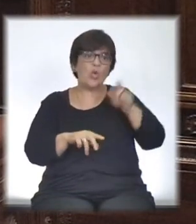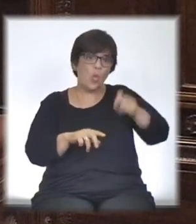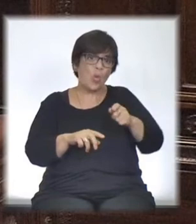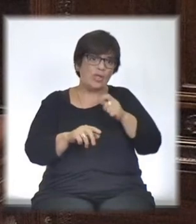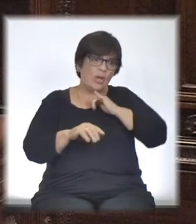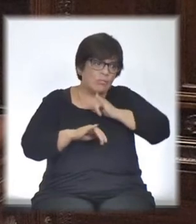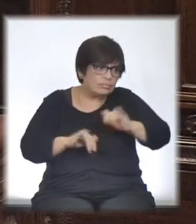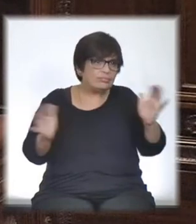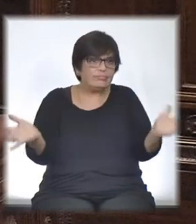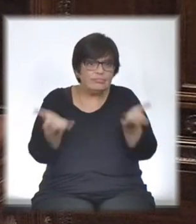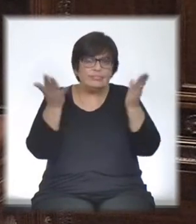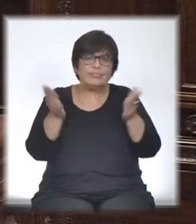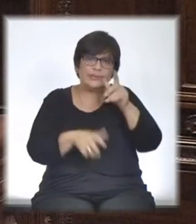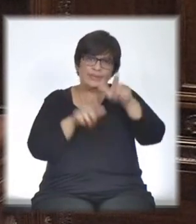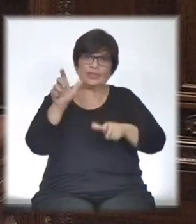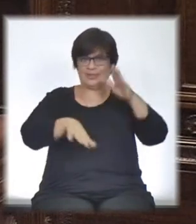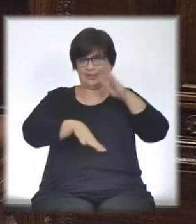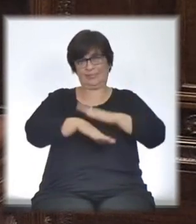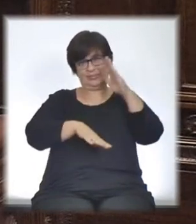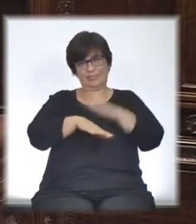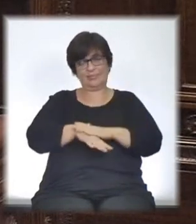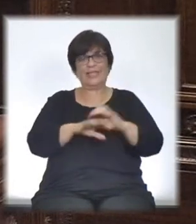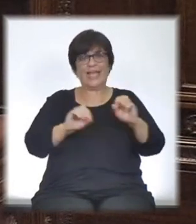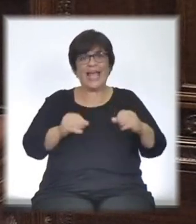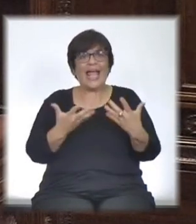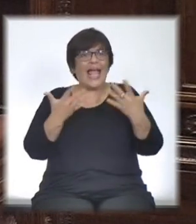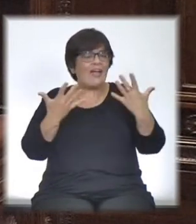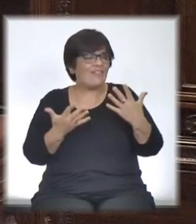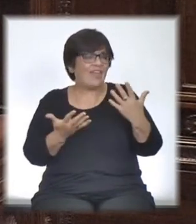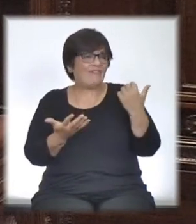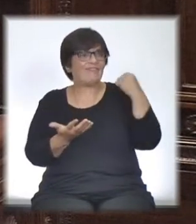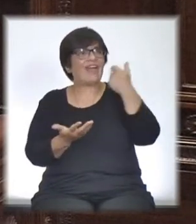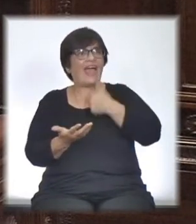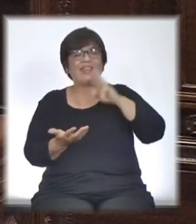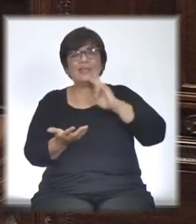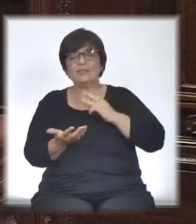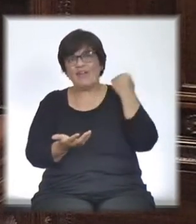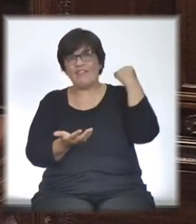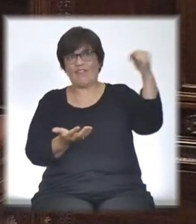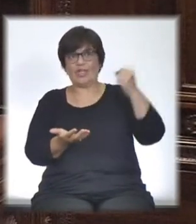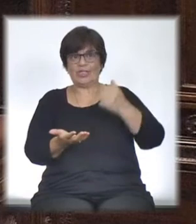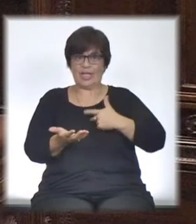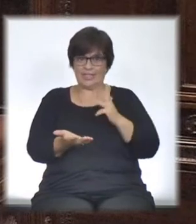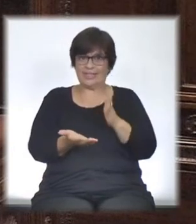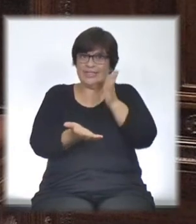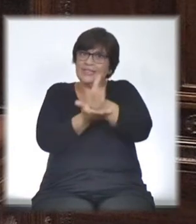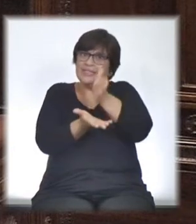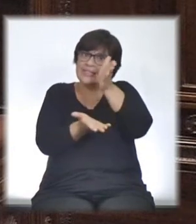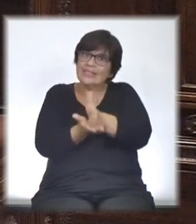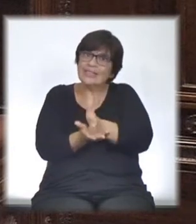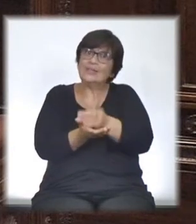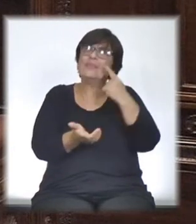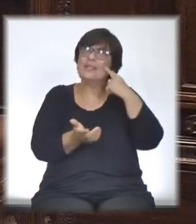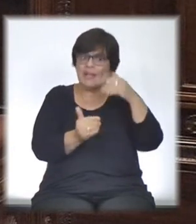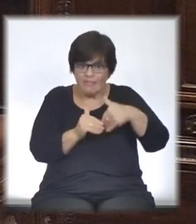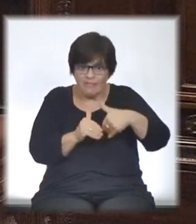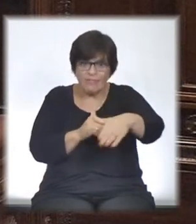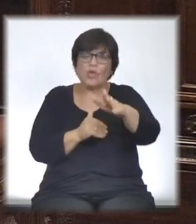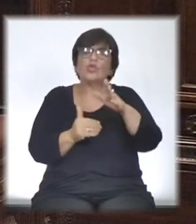castigo penal de los responsables de las graves violaciones a los derechos humanos. Lo hacemos pensando en el